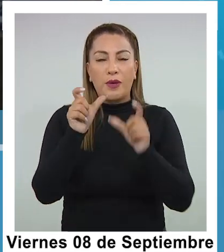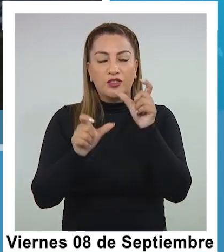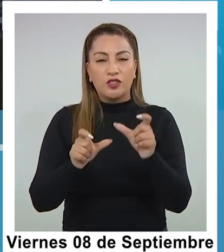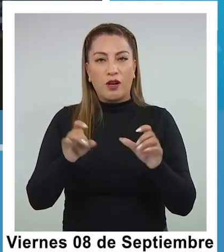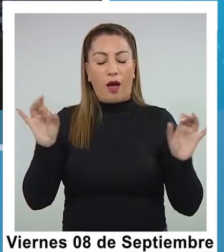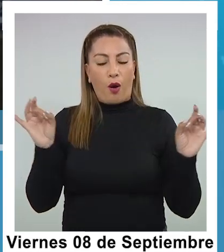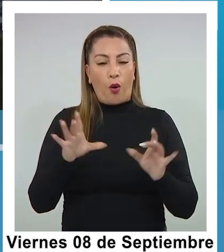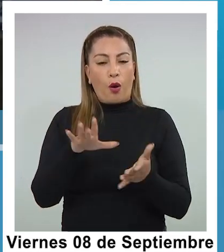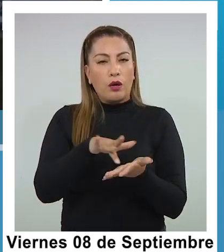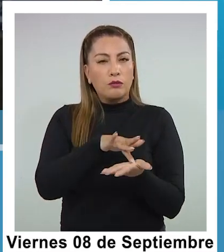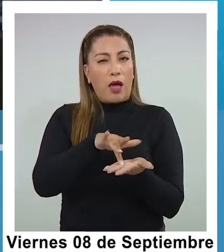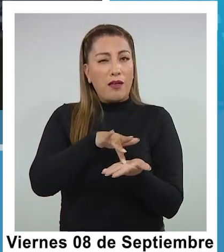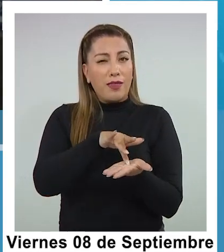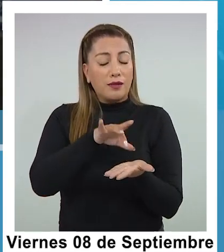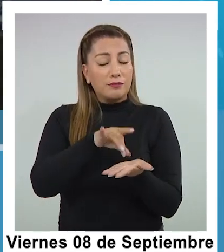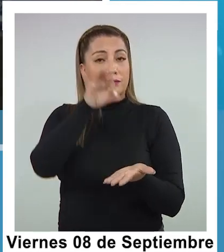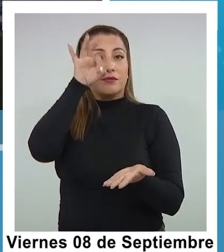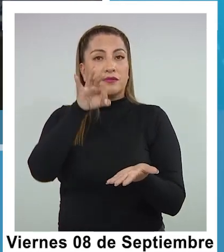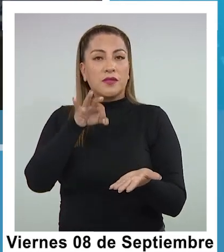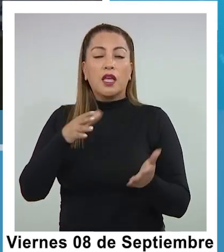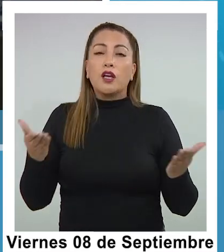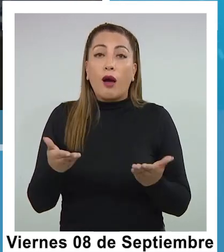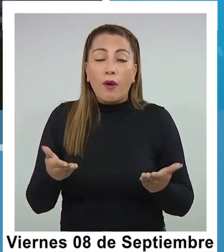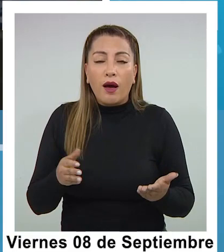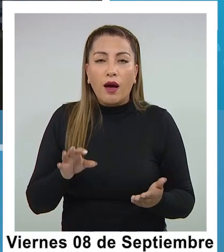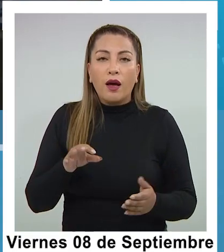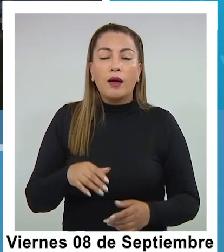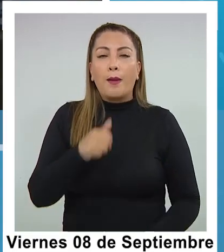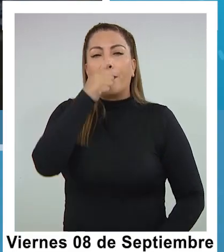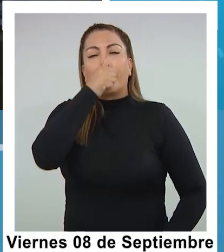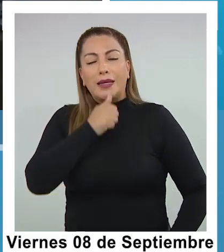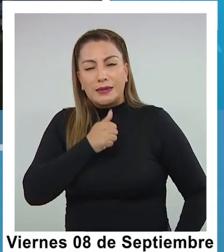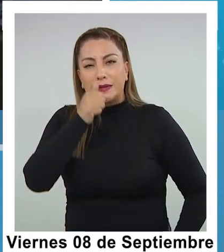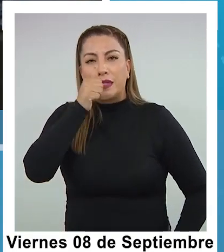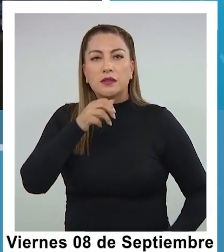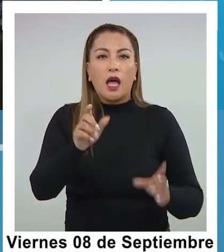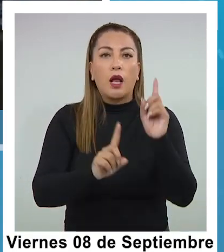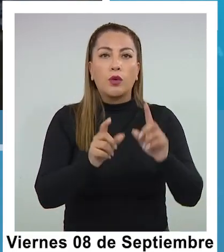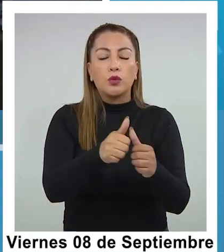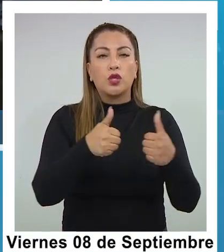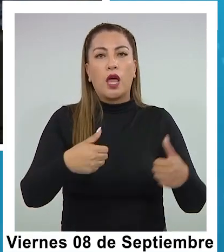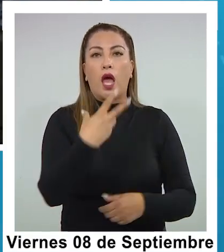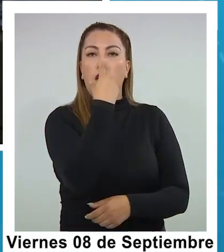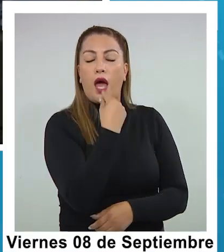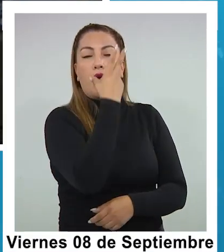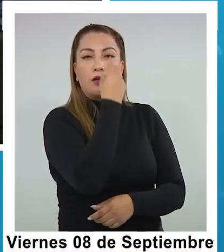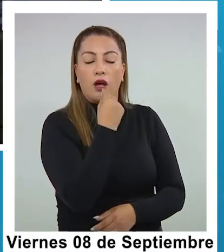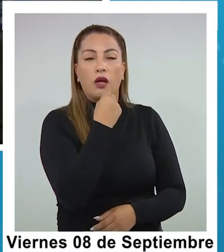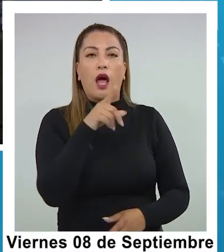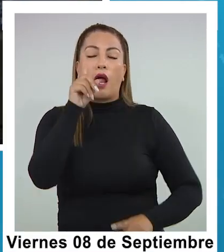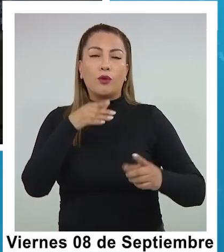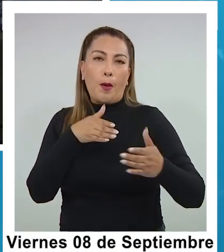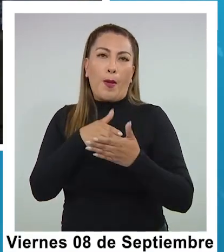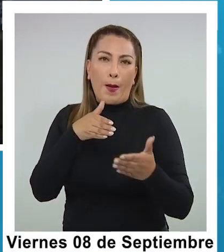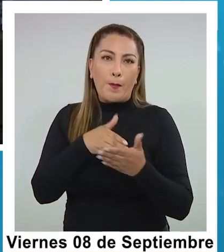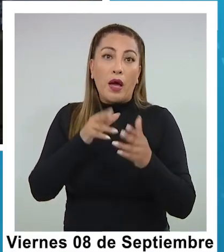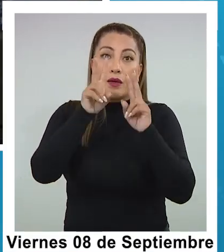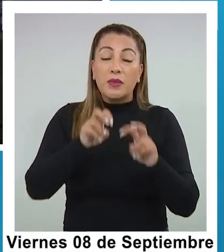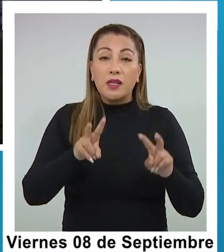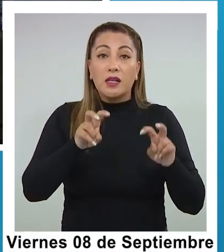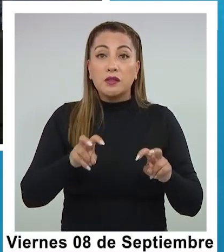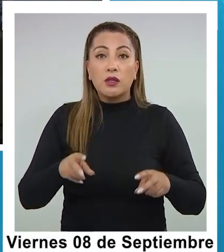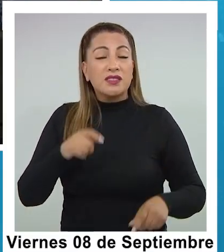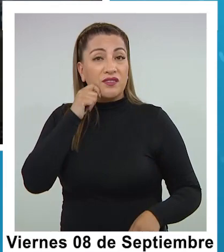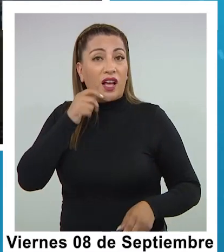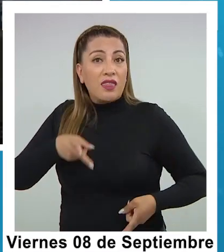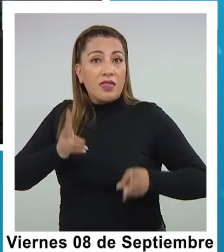eso. Entonces, ¿cómo se logra? Oye, con mucha paciencia, con mucha negativa de las autoridades, con muchos obstáculos en la investigación, pero derechos humanos es